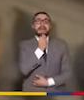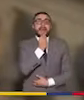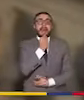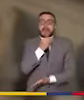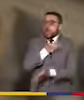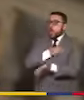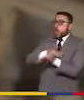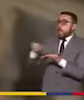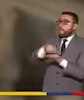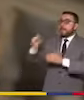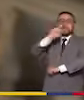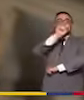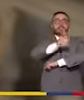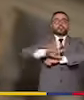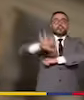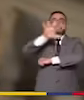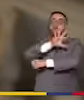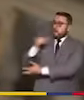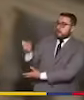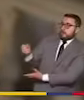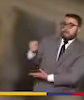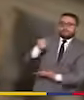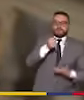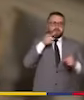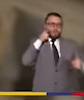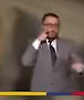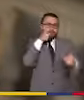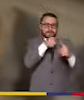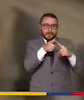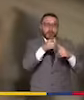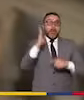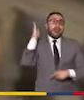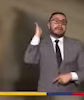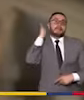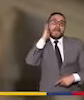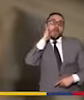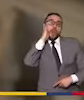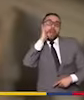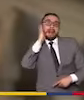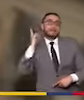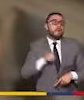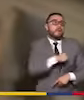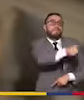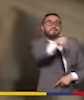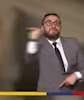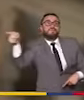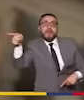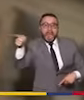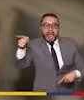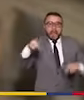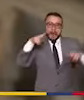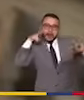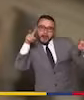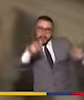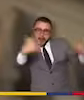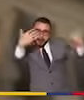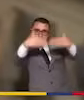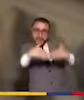un software para espiar celulares en medio del estallido social y antes de las